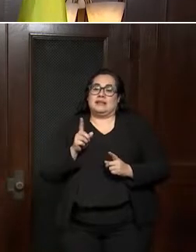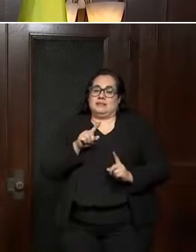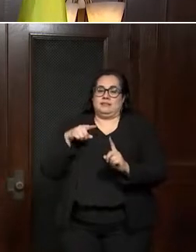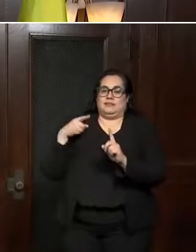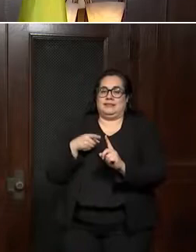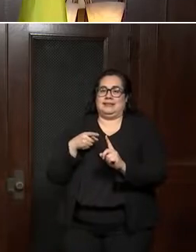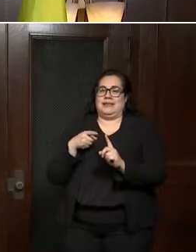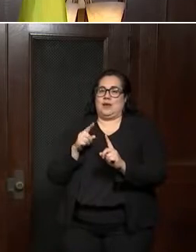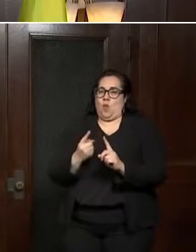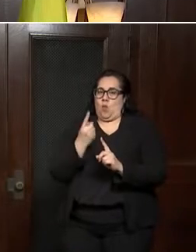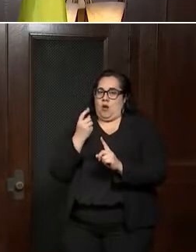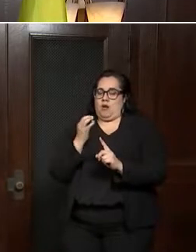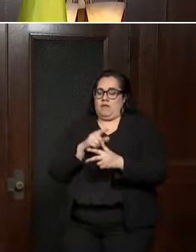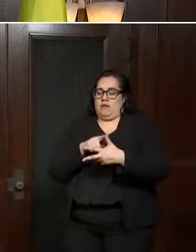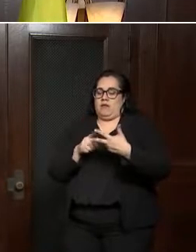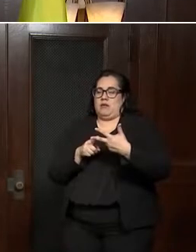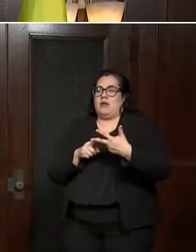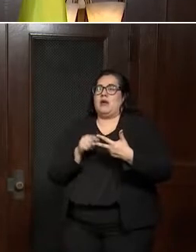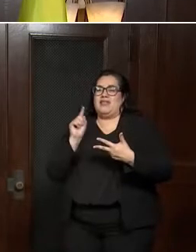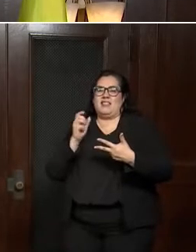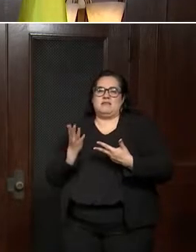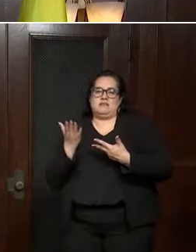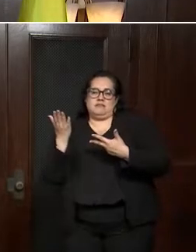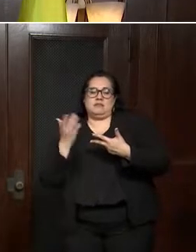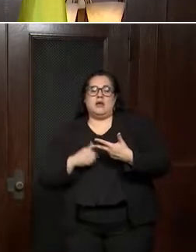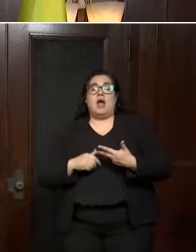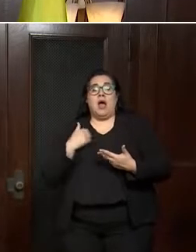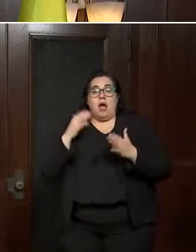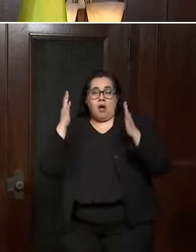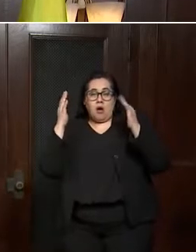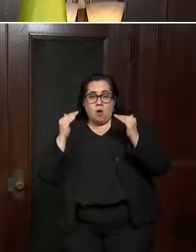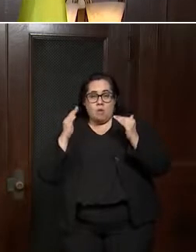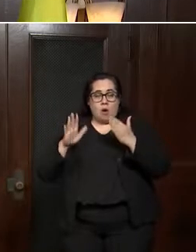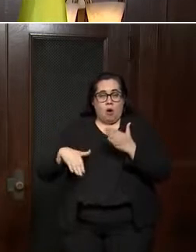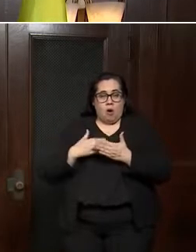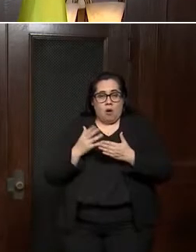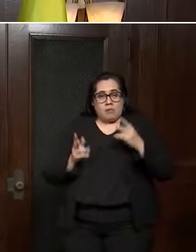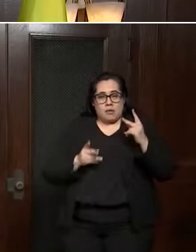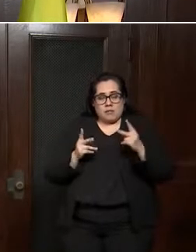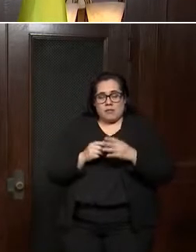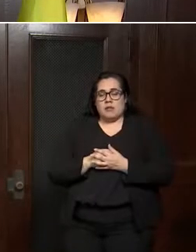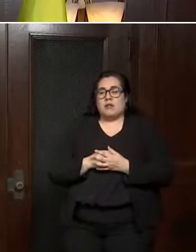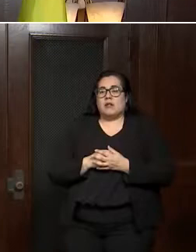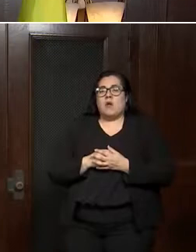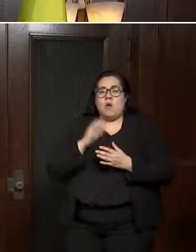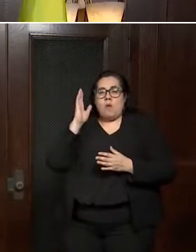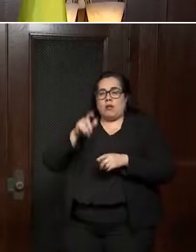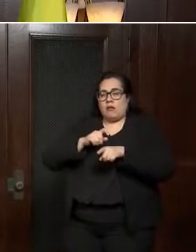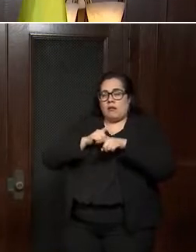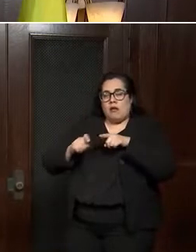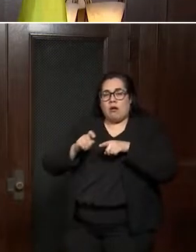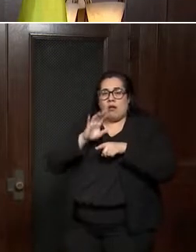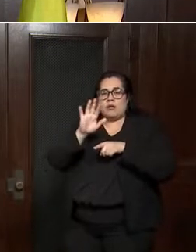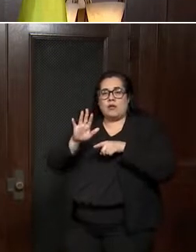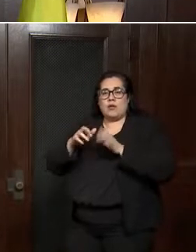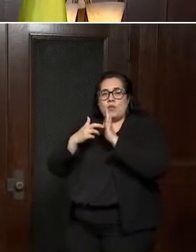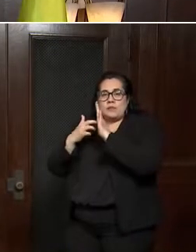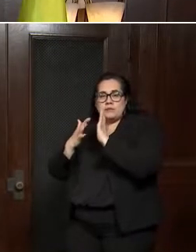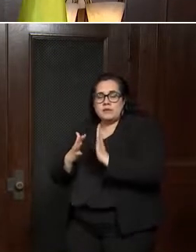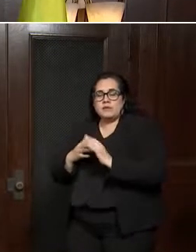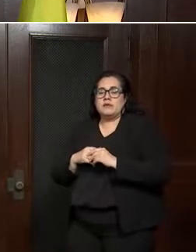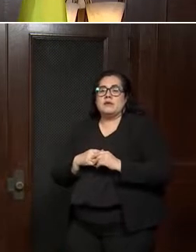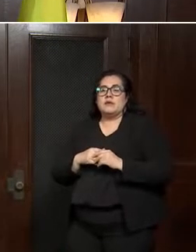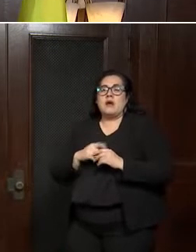Específicamente este es uno de estas propuestas. Espero que toda la gente llamará a sus representativos,